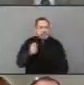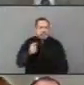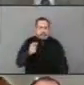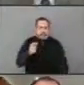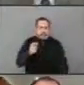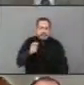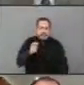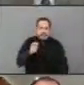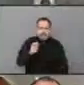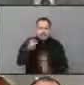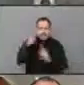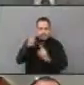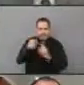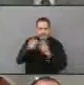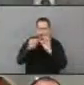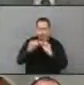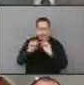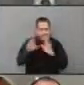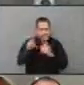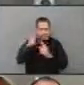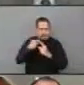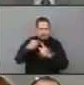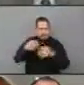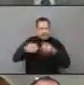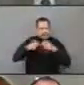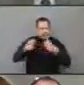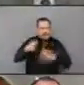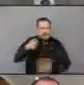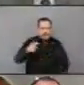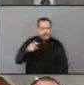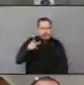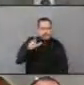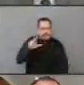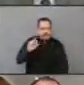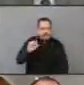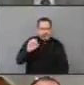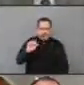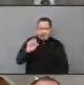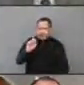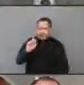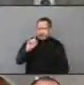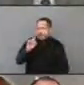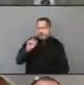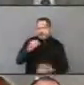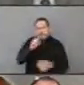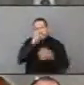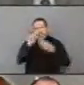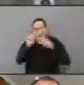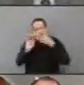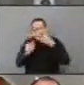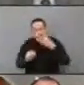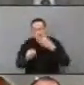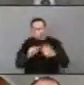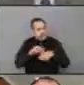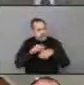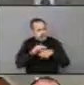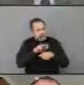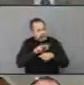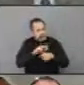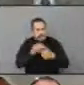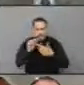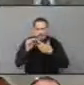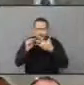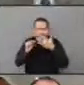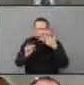la puntualización que hace el magistrado Luis Espíndola sobre estos hechos notorios y el análisis de